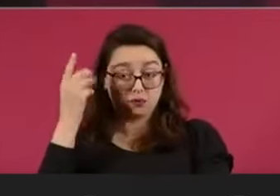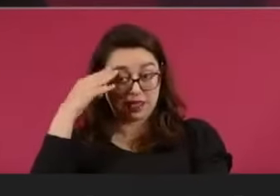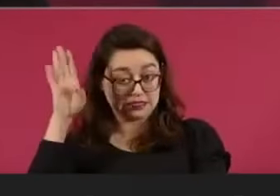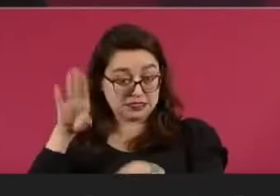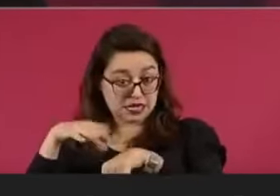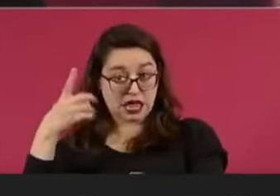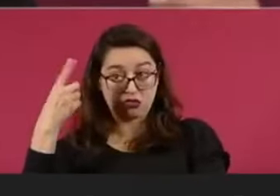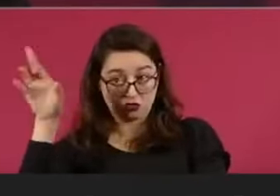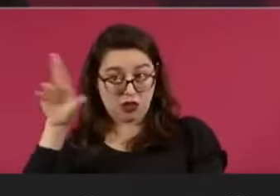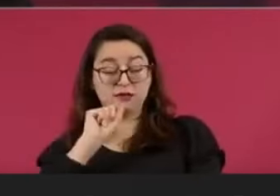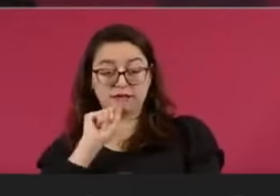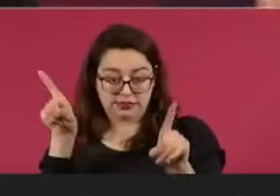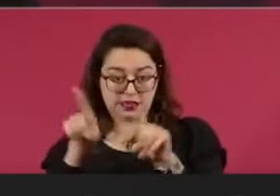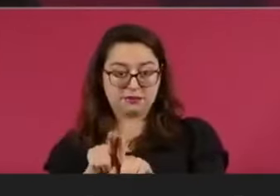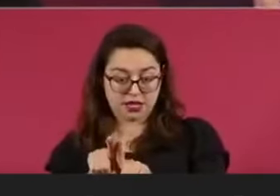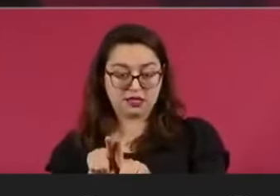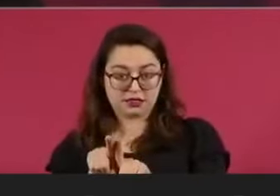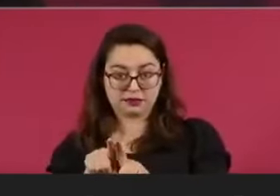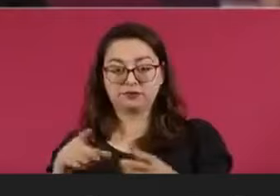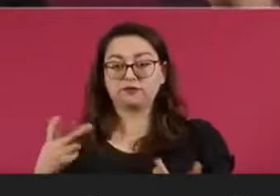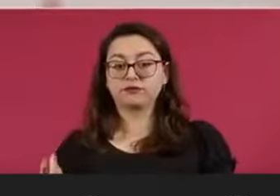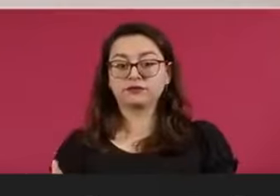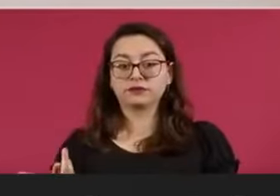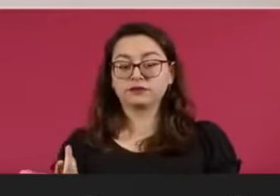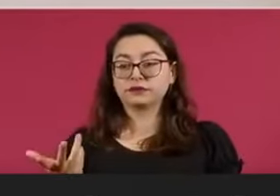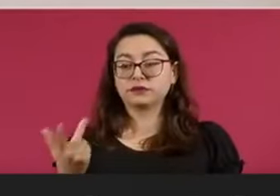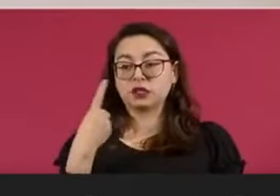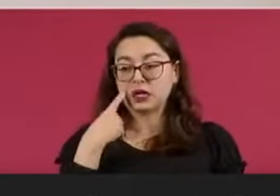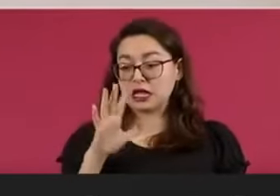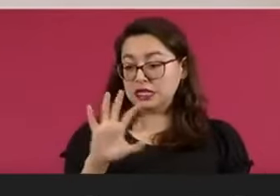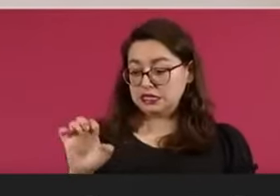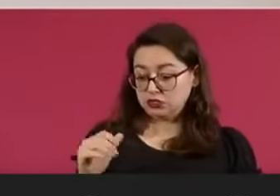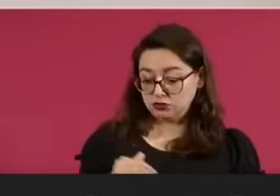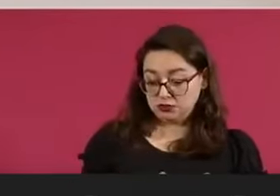licenciatura, mucho más que todos los alumnos que tiene la UNAM.